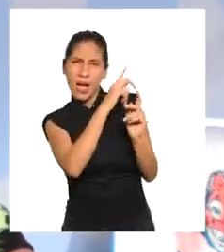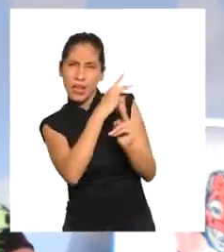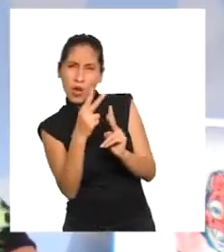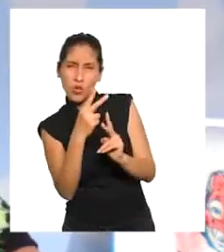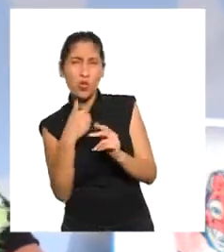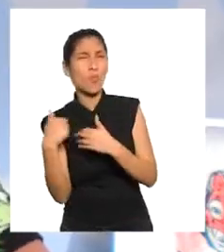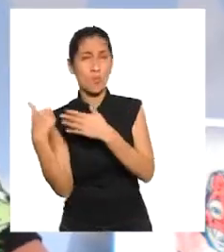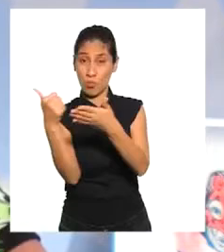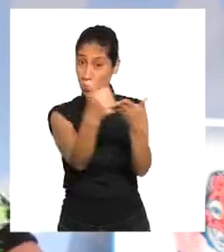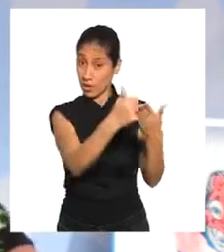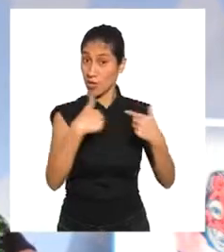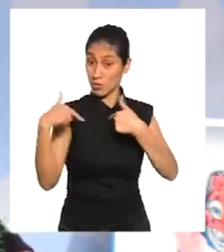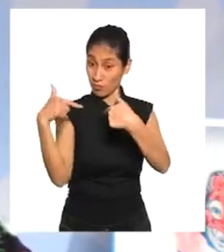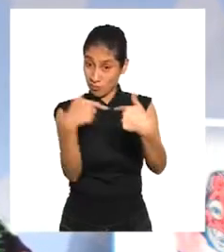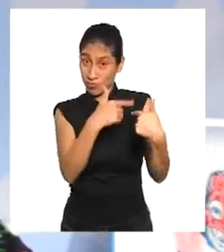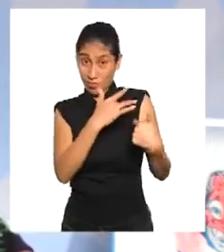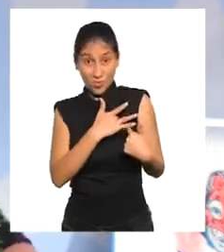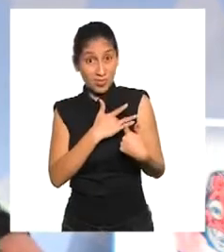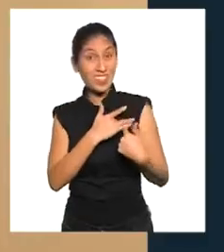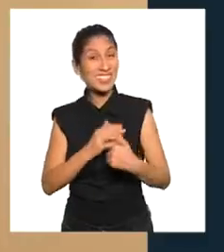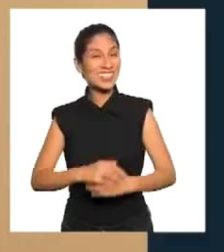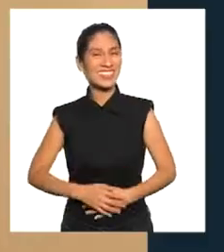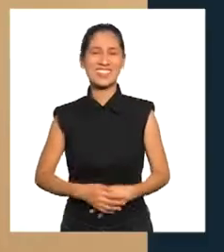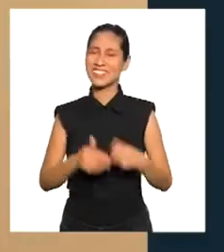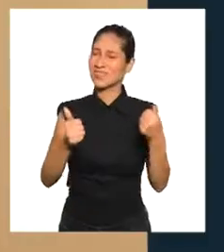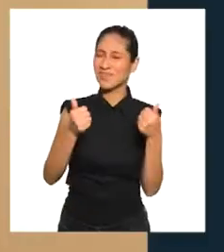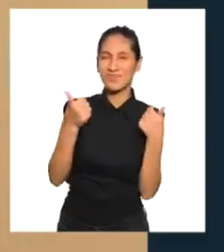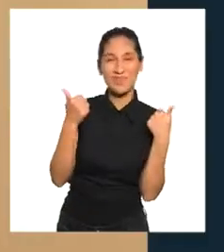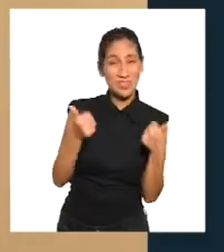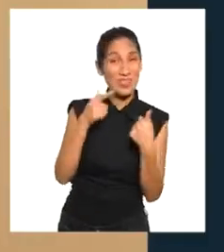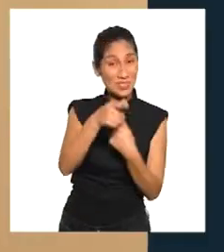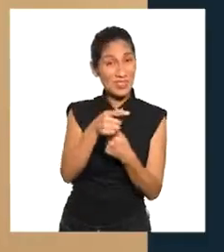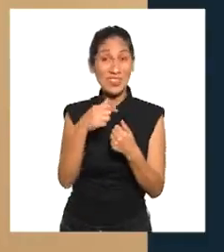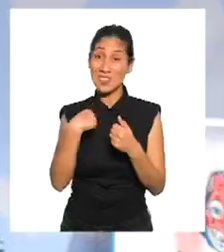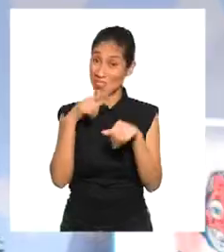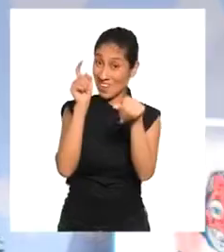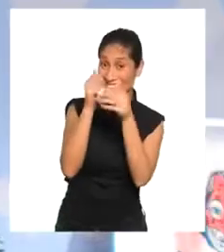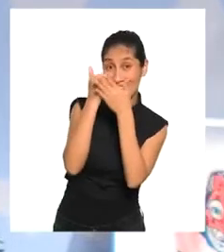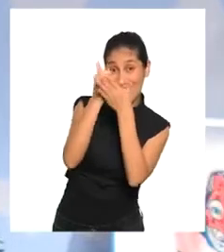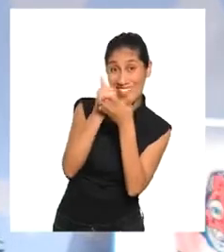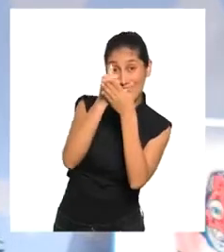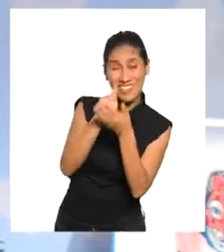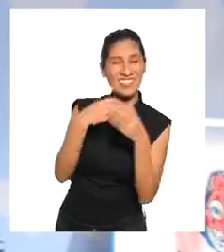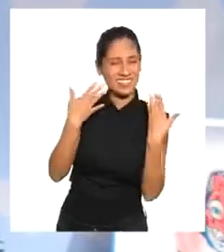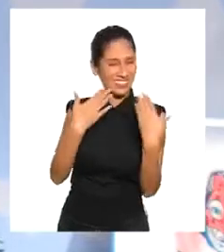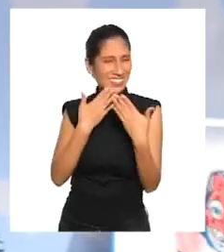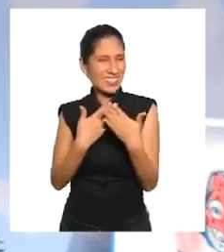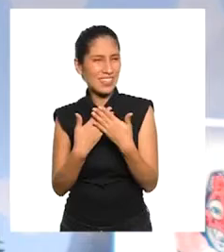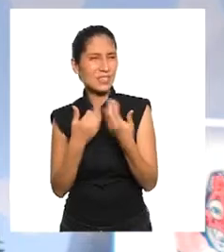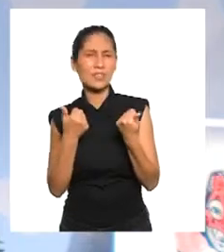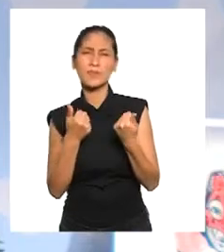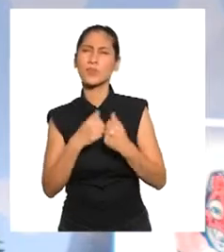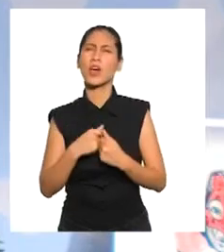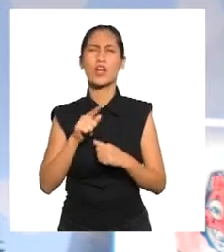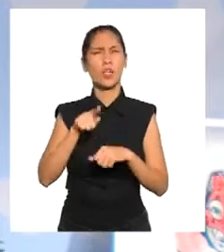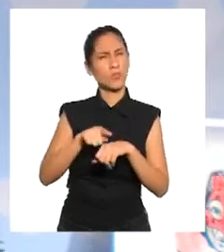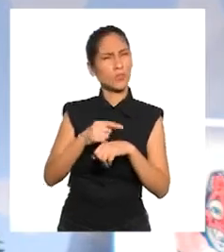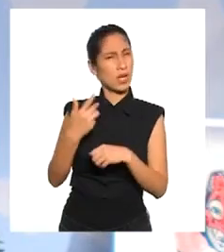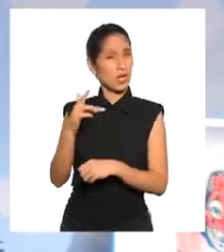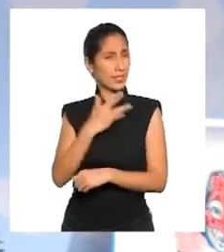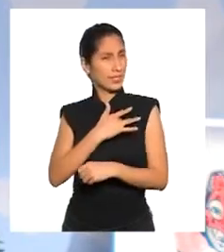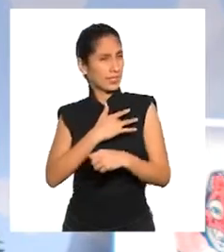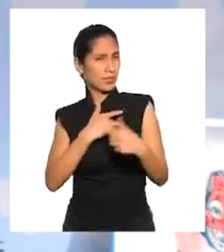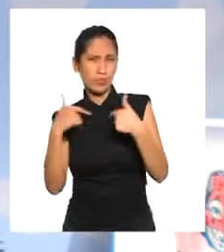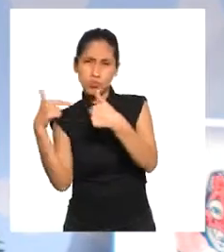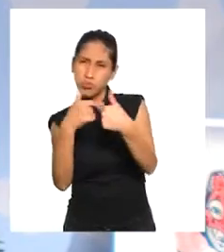a la autorregulación de las emociones. Me alegra saber que te ayudé. ¿Qué consejos para autorregular nuestras emociones